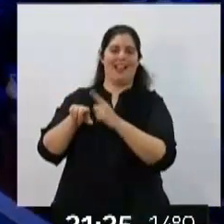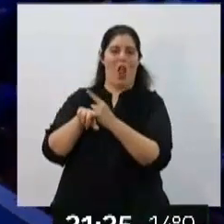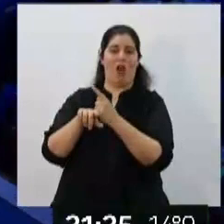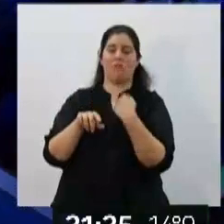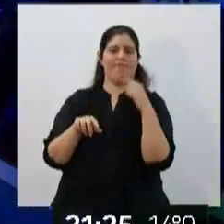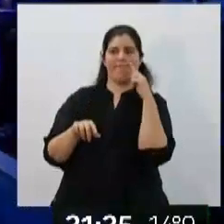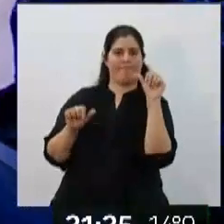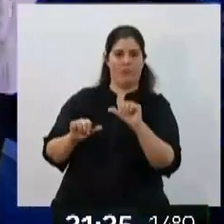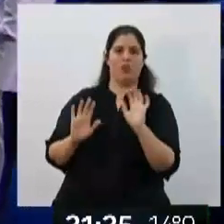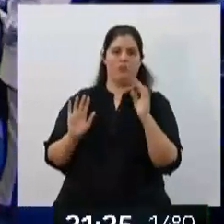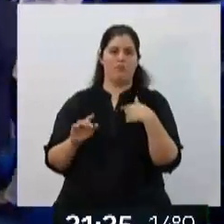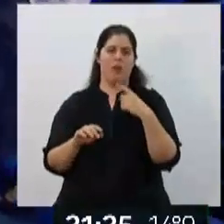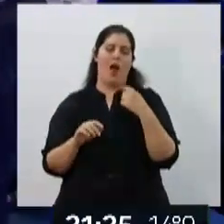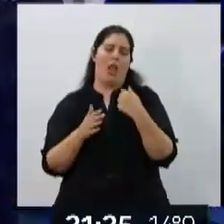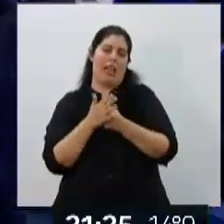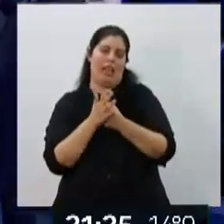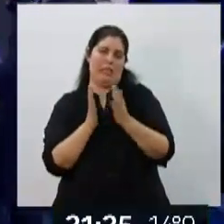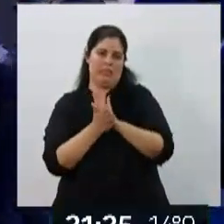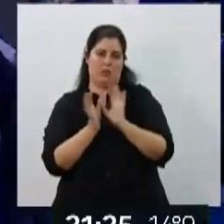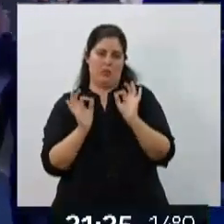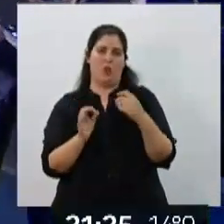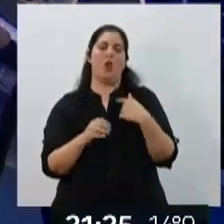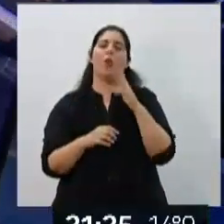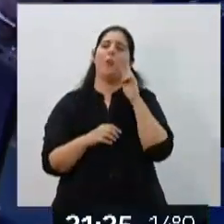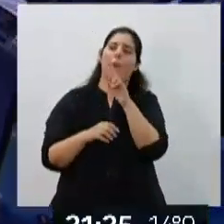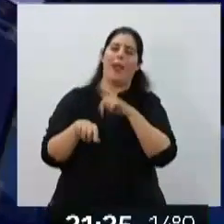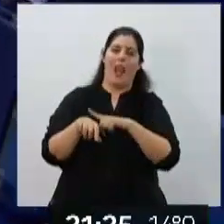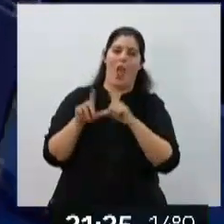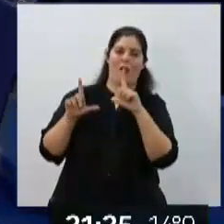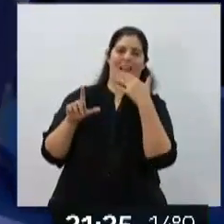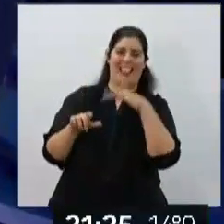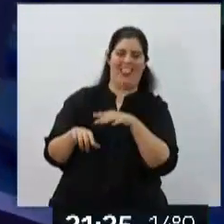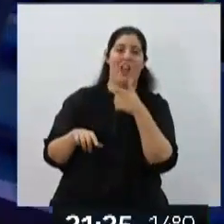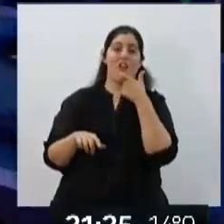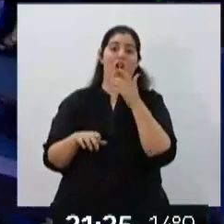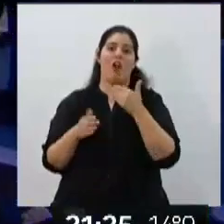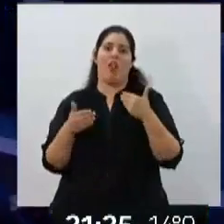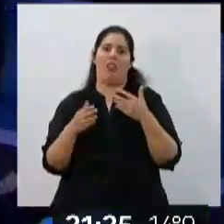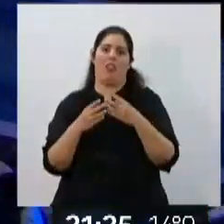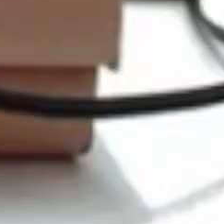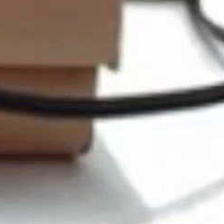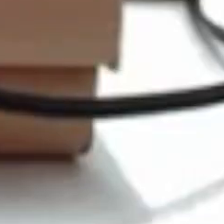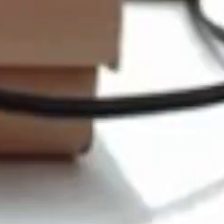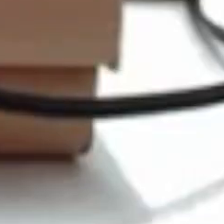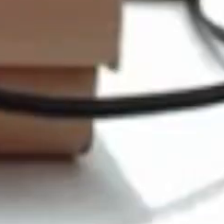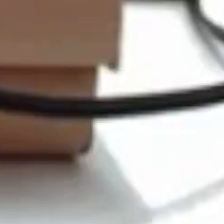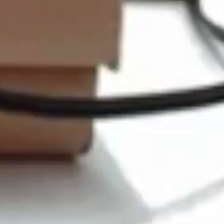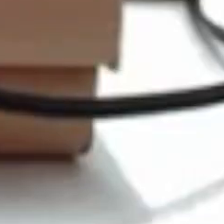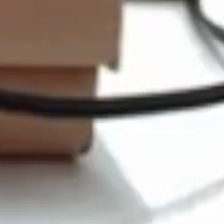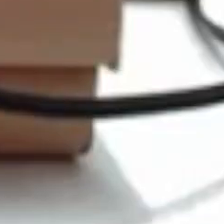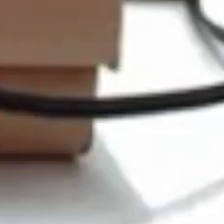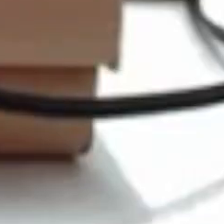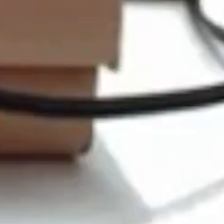el reloj. Bueno. Ahora tratamos de solucionar. Guíense por el reloj para entender. Cuando va en rojo es porque se está acabando el tiempo. Perdón.